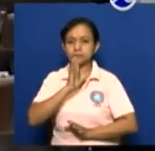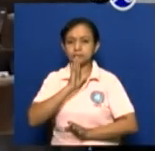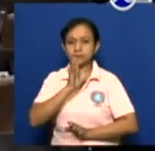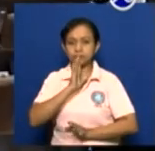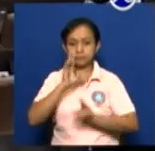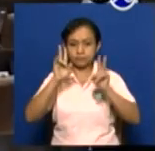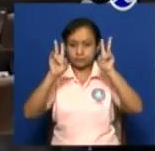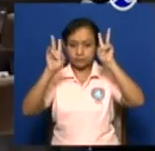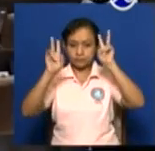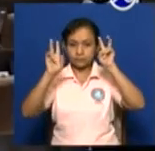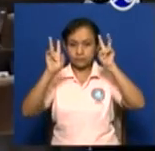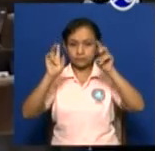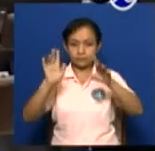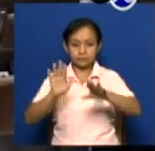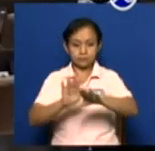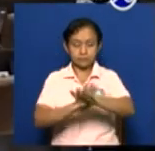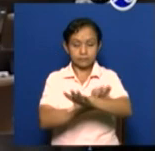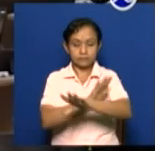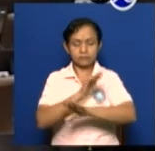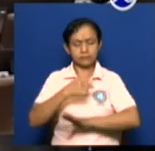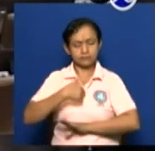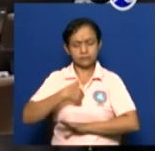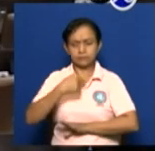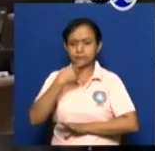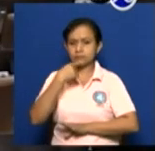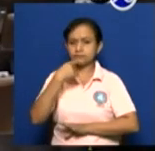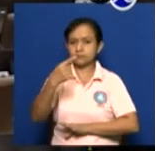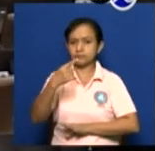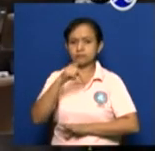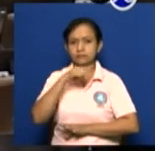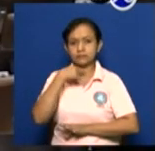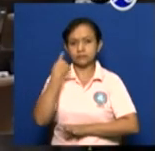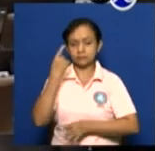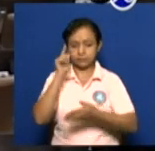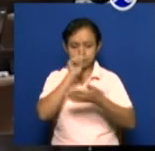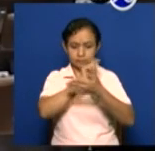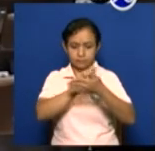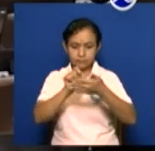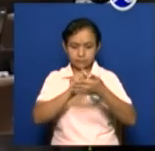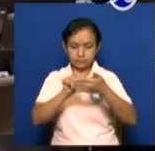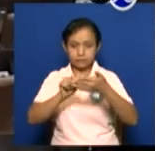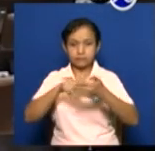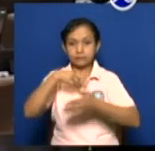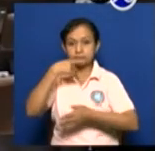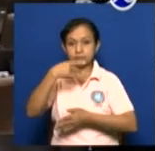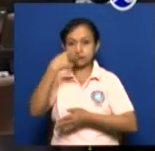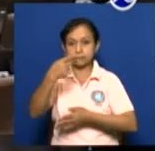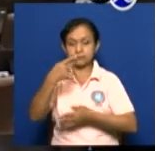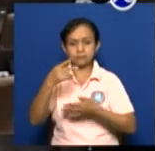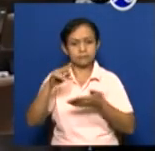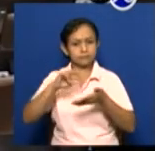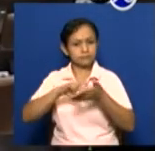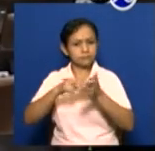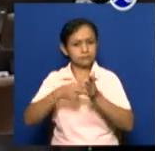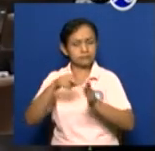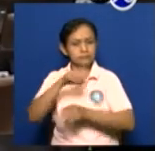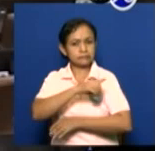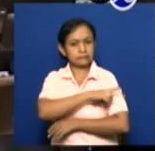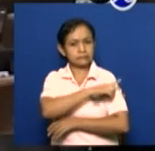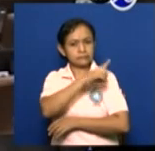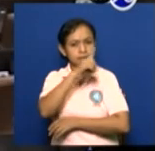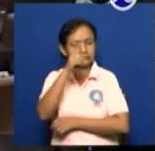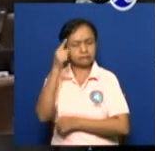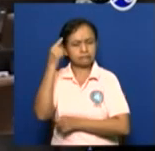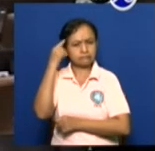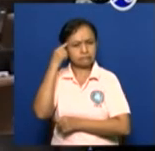sensible. Debo confesar que escribir estas palabras fue motivo de varios días